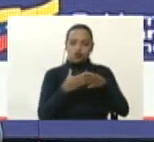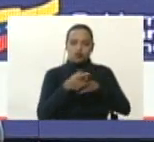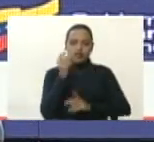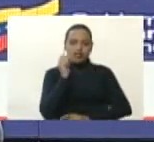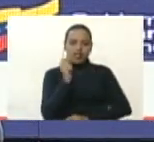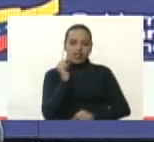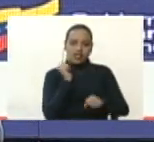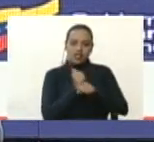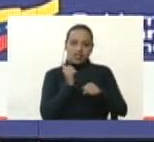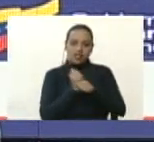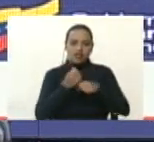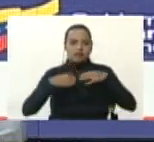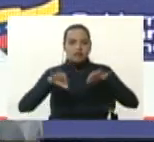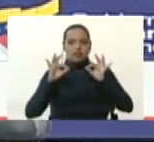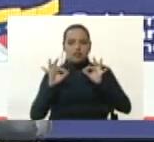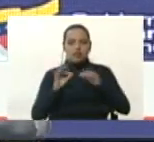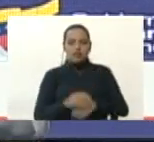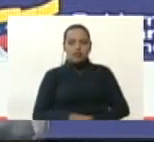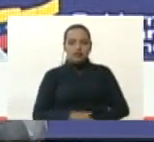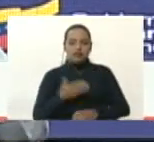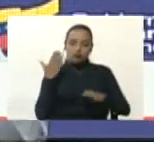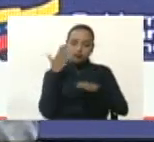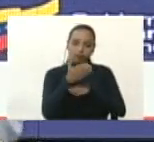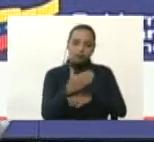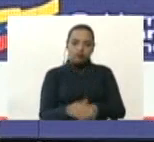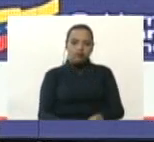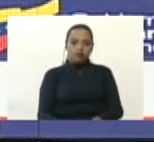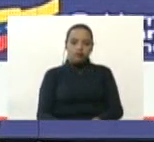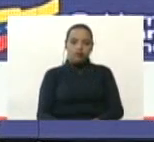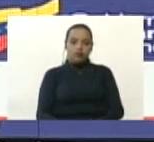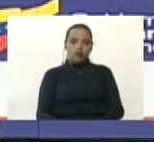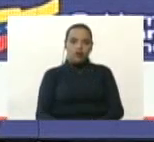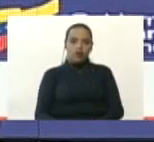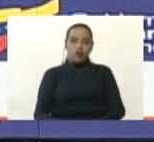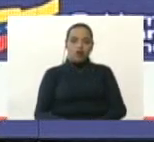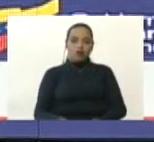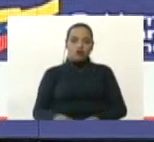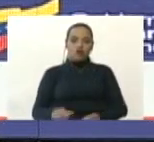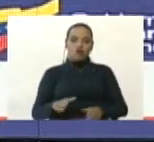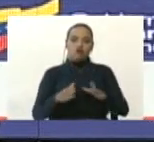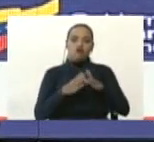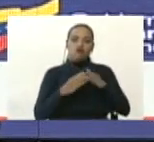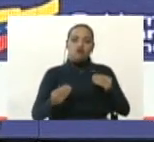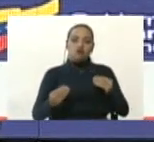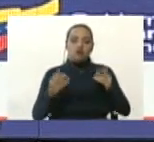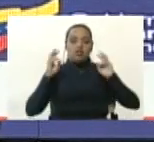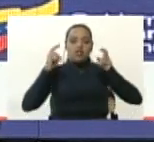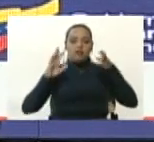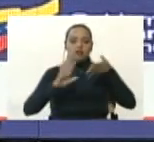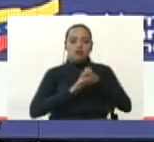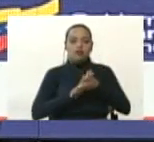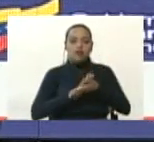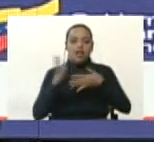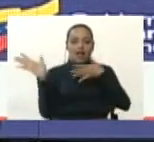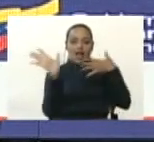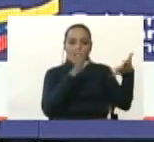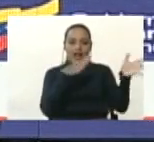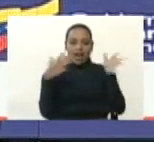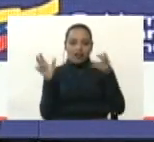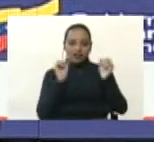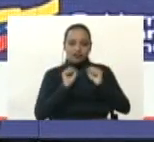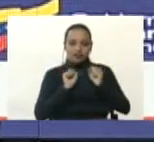especial que le entre a todo el tema que tiene que ver con aires acondicionados,